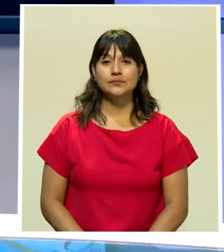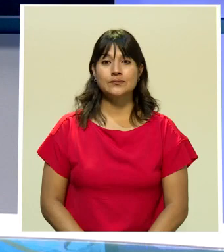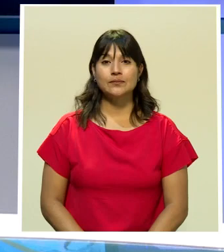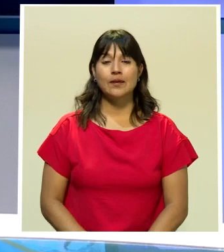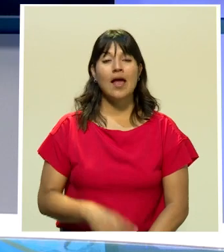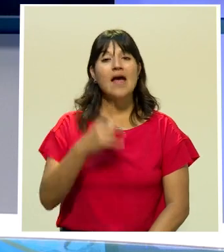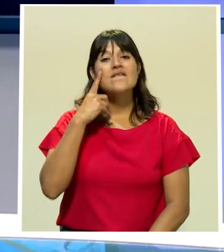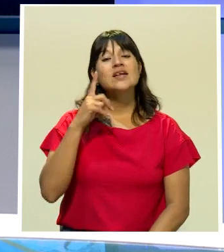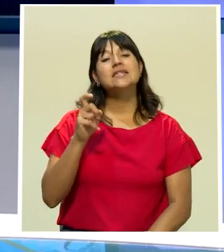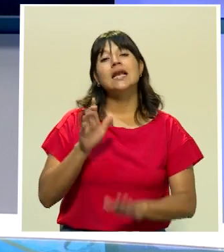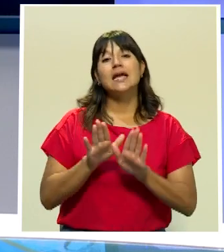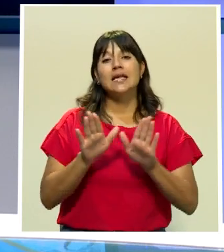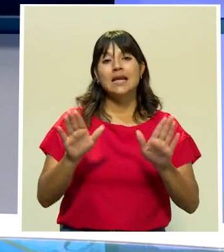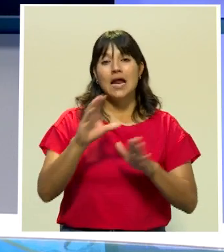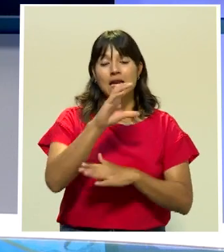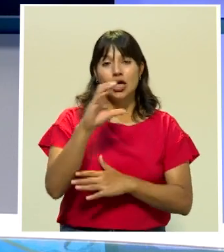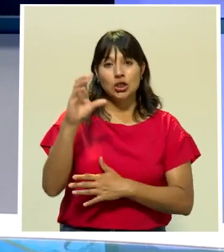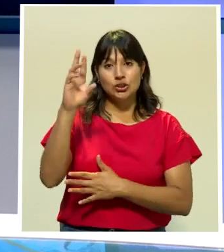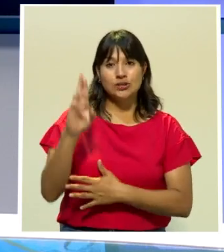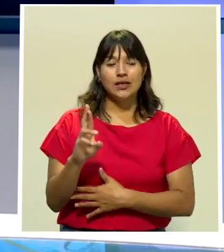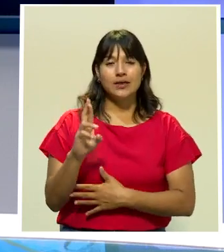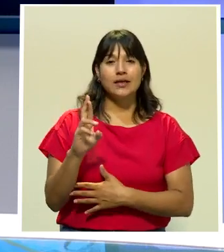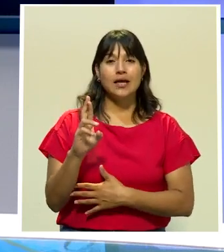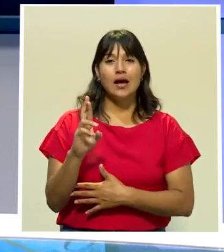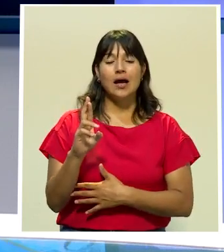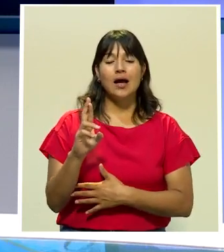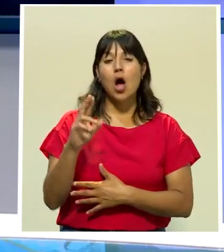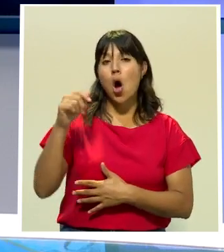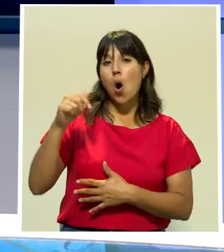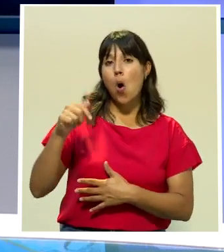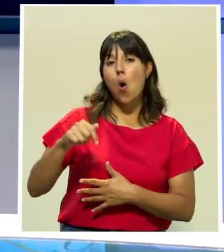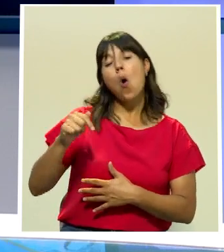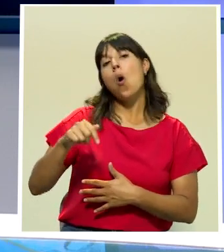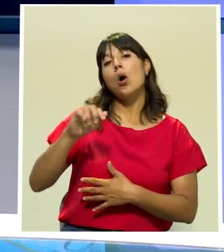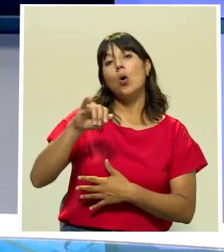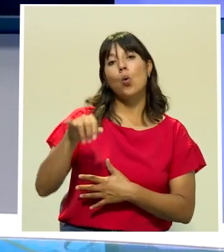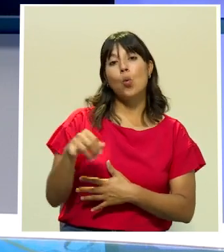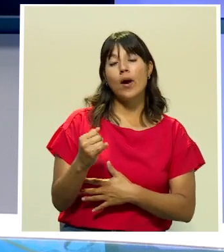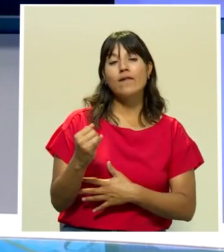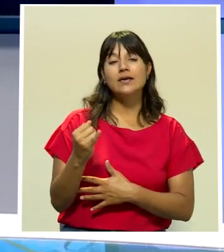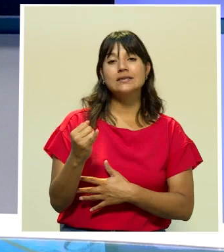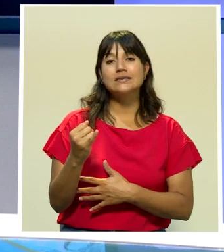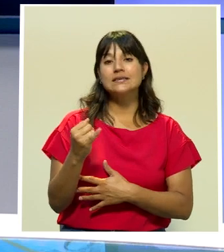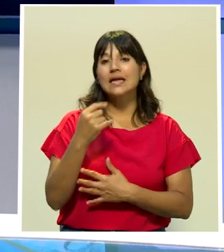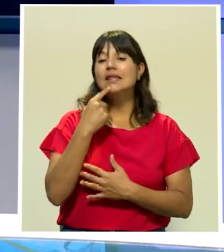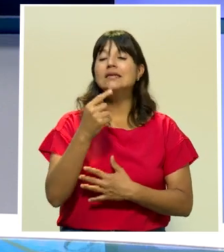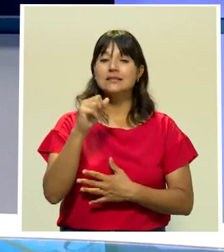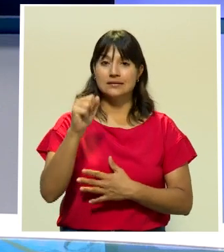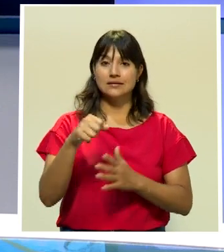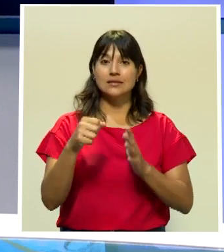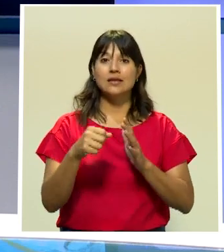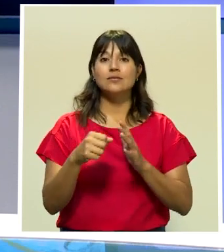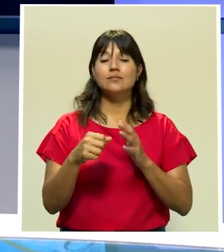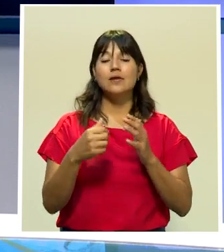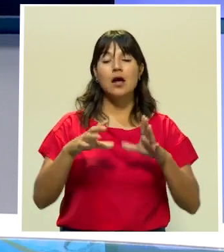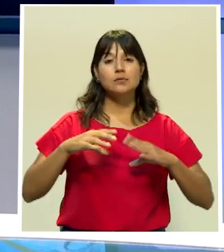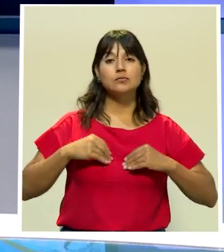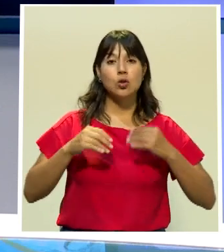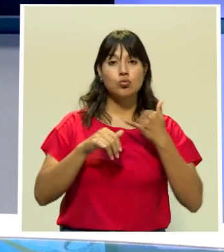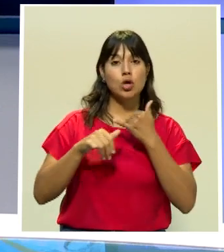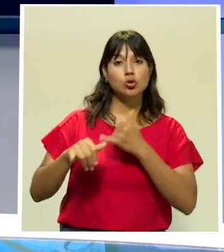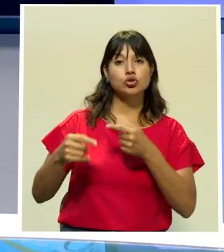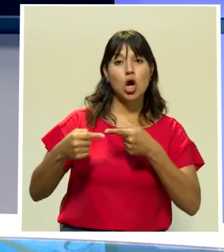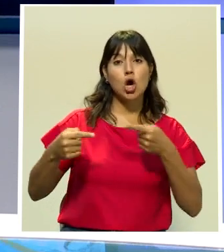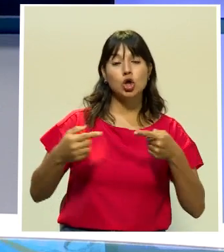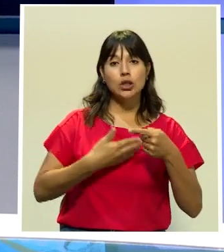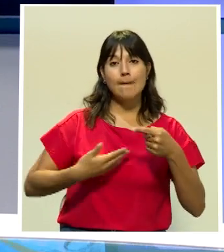La Fiscalía General de la República confirmó este jueves la presentación de una denuncia contra